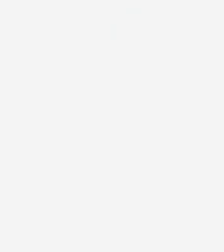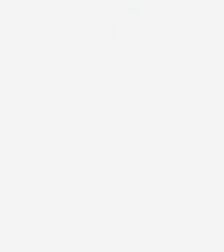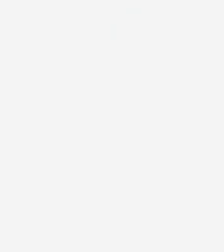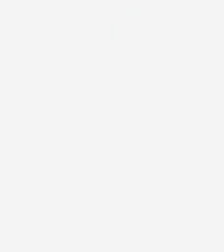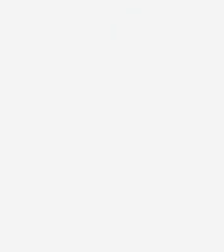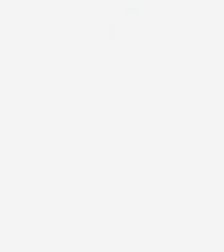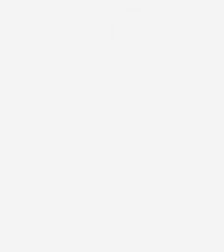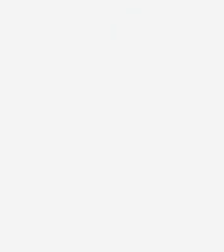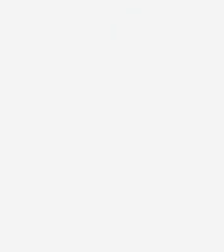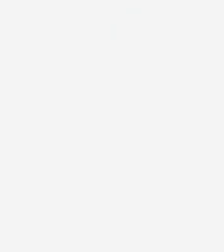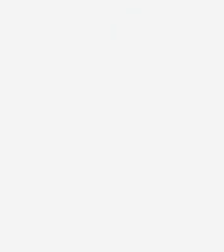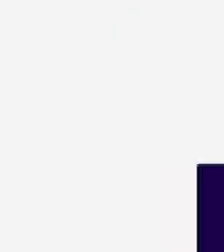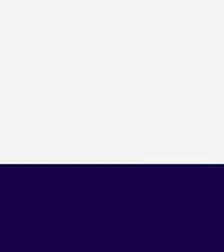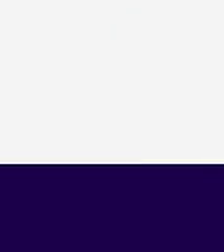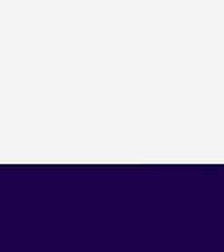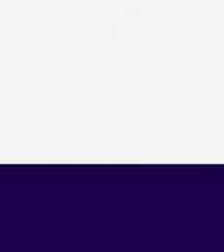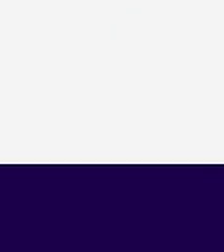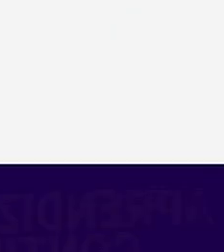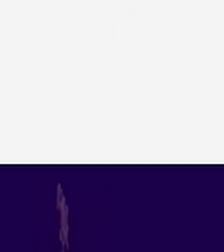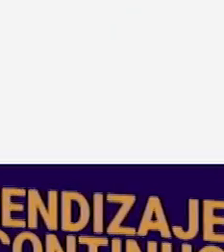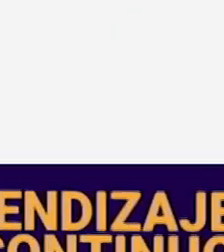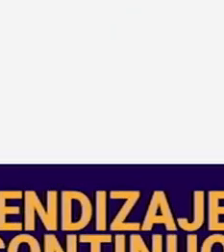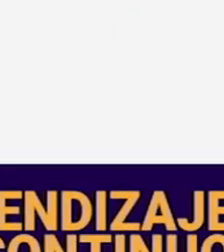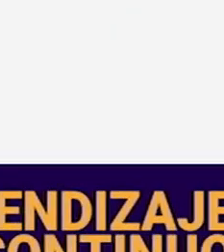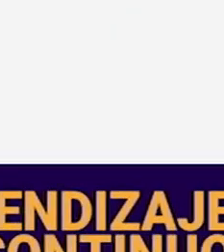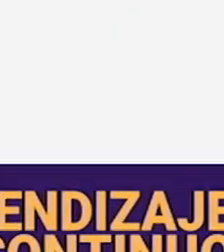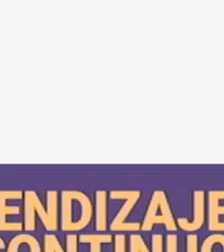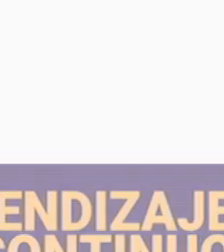Contacto, el podcast del INAH sobre actualización constante y aprendizaje continuo.